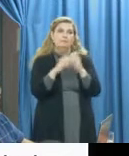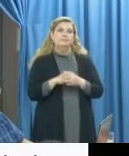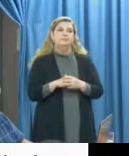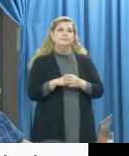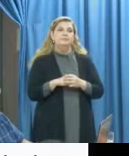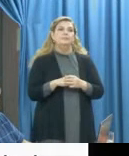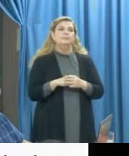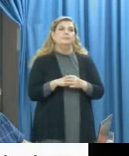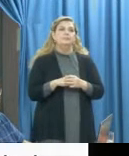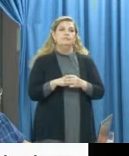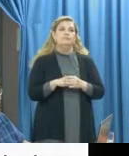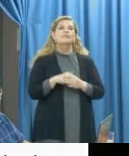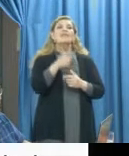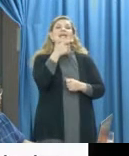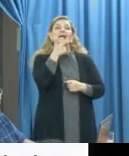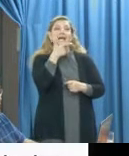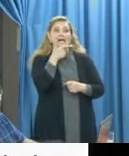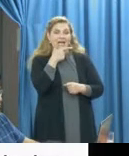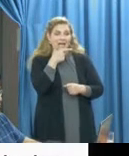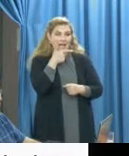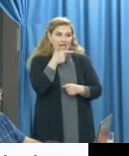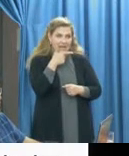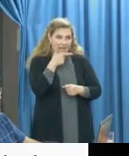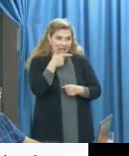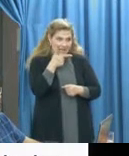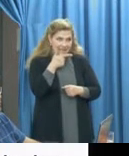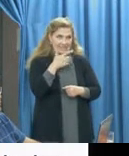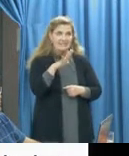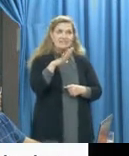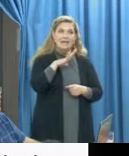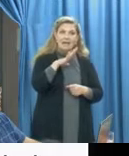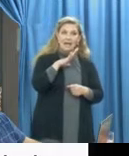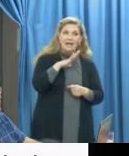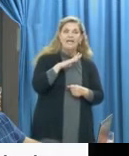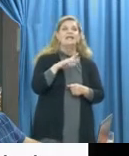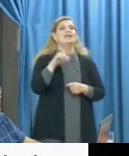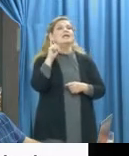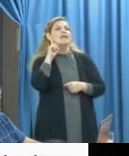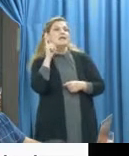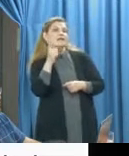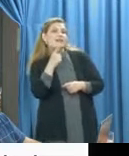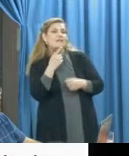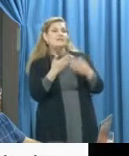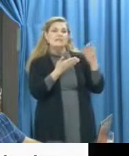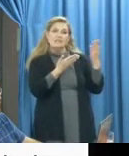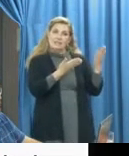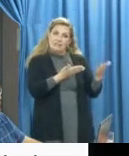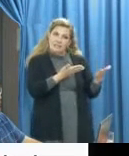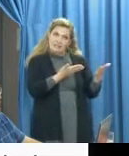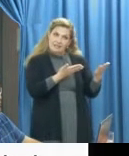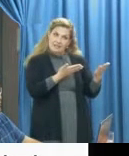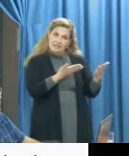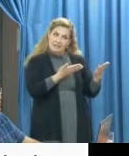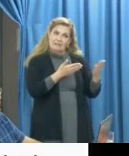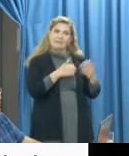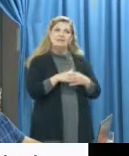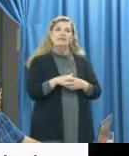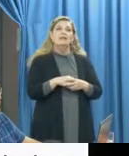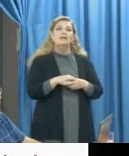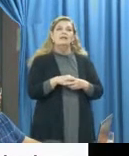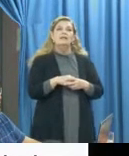En inglés se usan los términos deafness, hearing loss y hearing